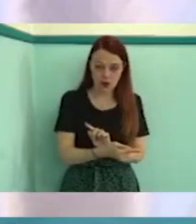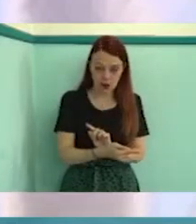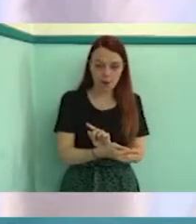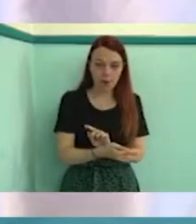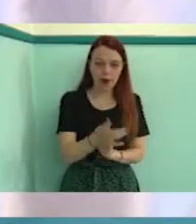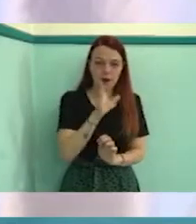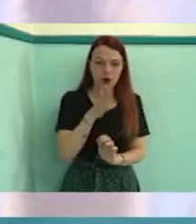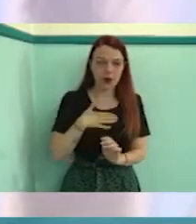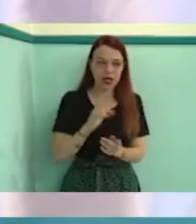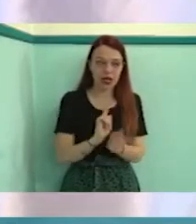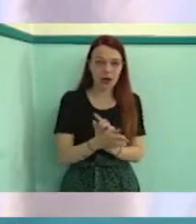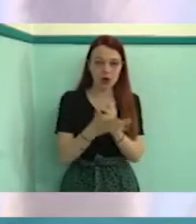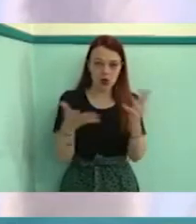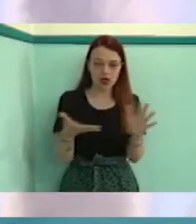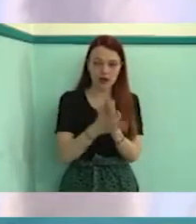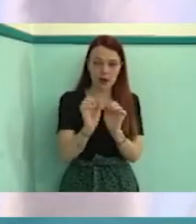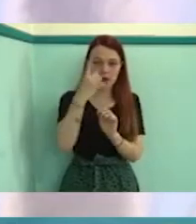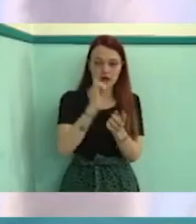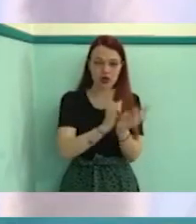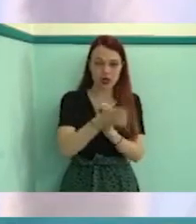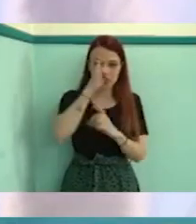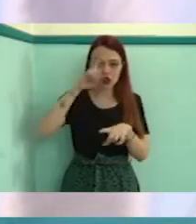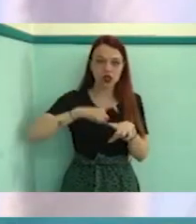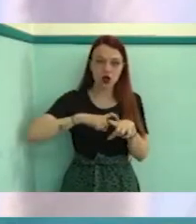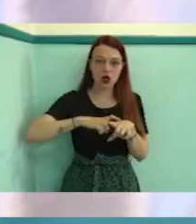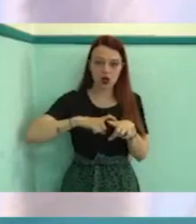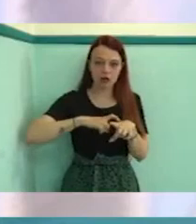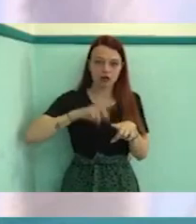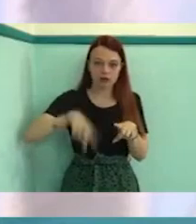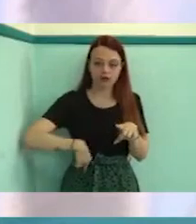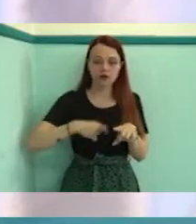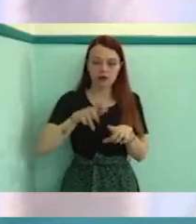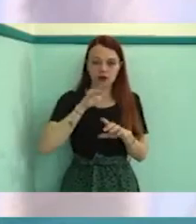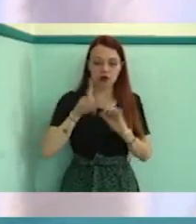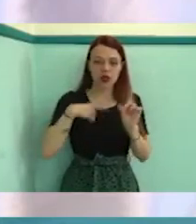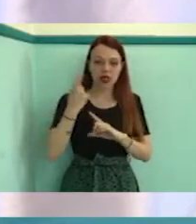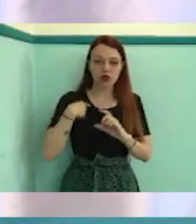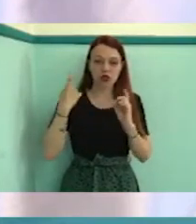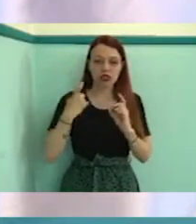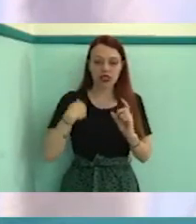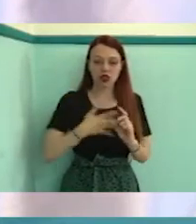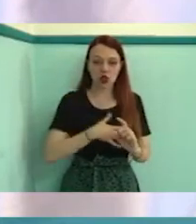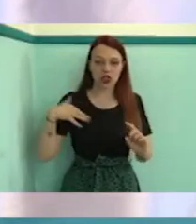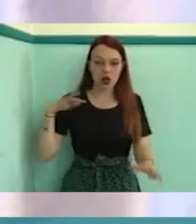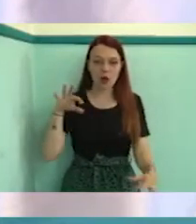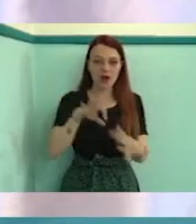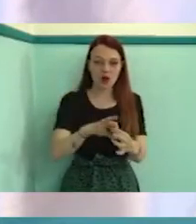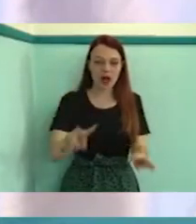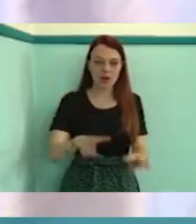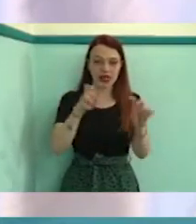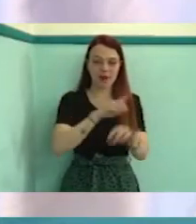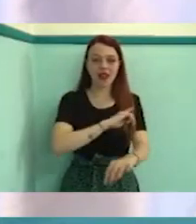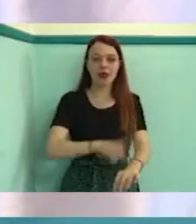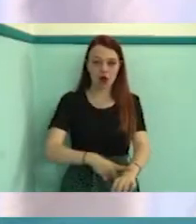yo mi cambio fue primero psicológico eh después intenté vincularme con la con el